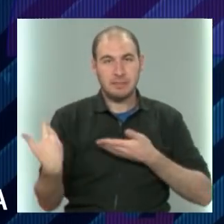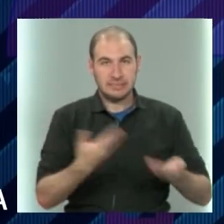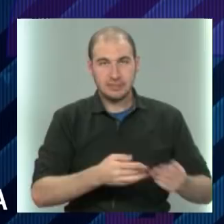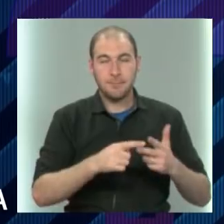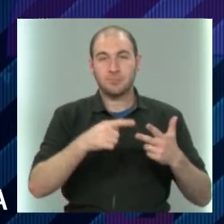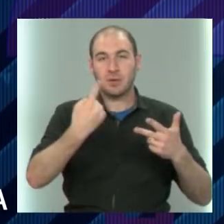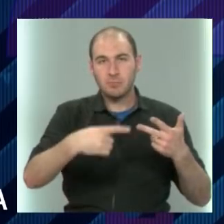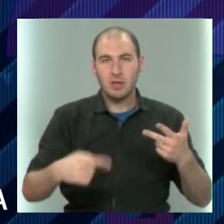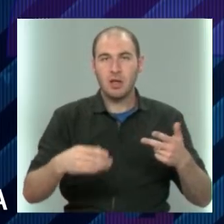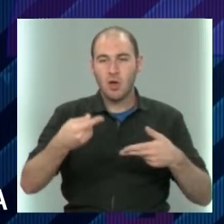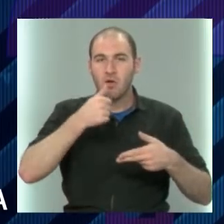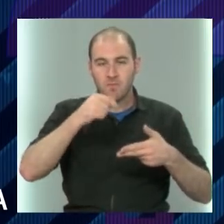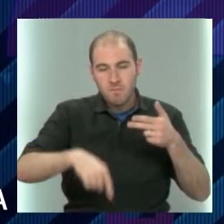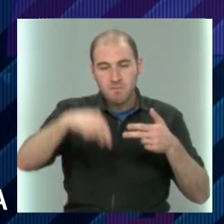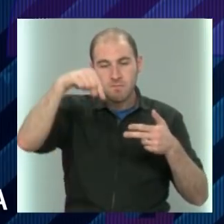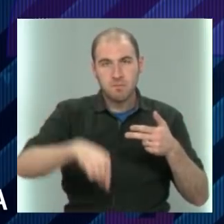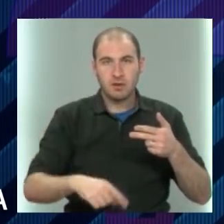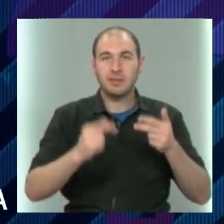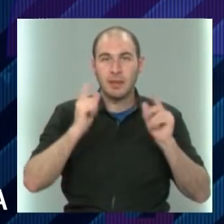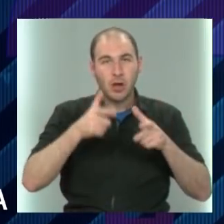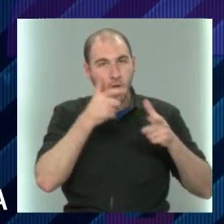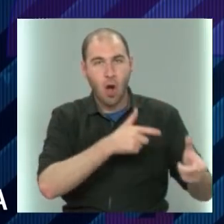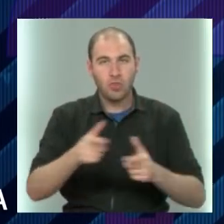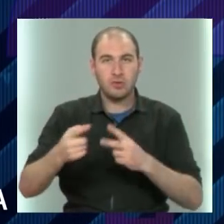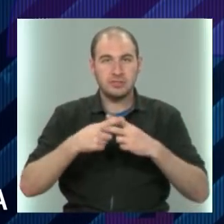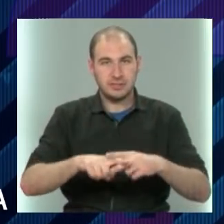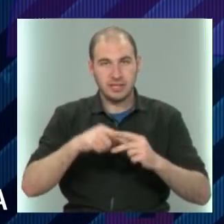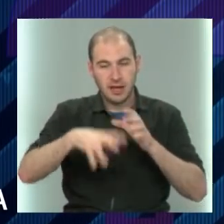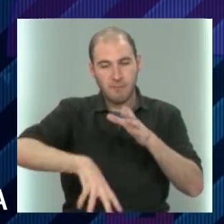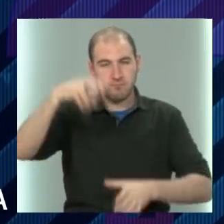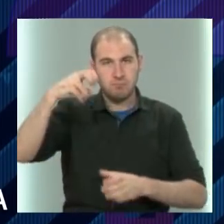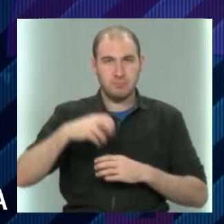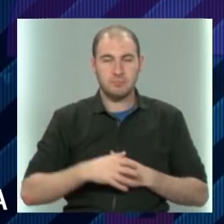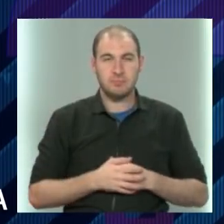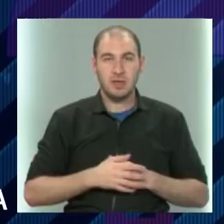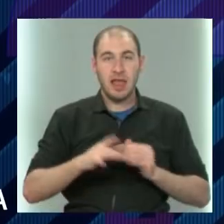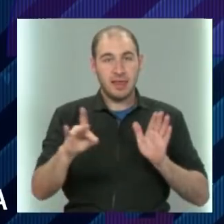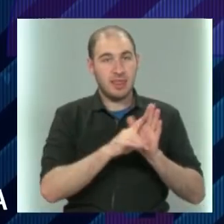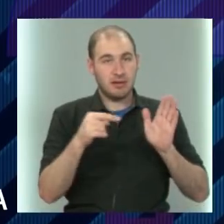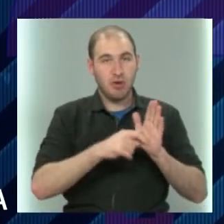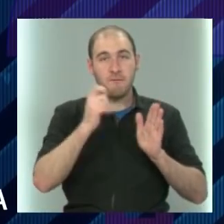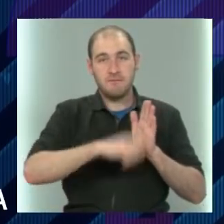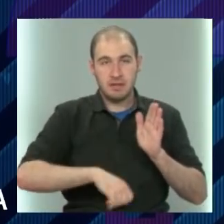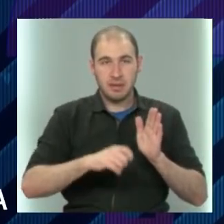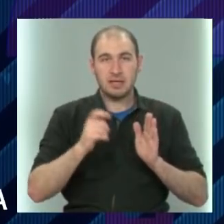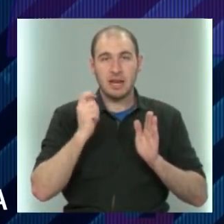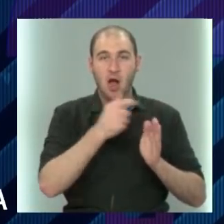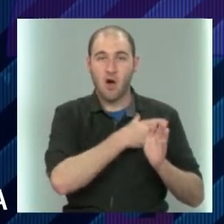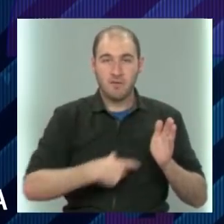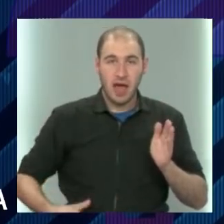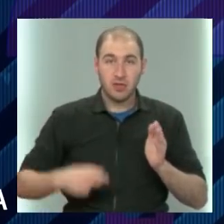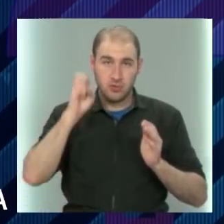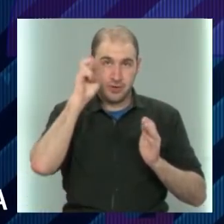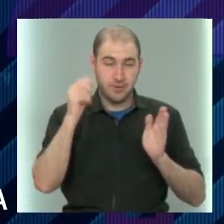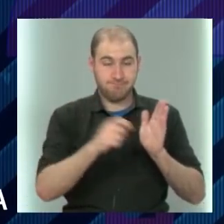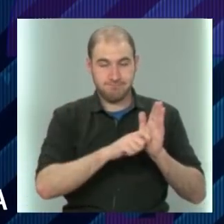el procesamiento de fluidos y los tipos de controles para la técnica de extracción. En este decreto, que lleva la firma del gobernador